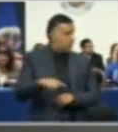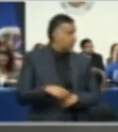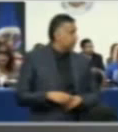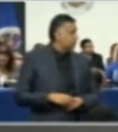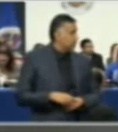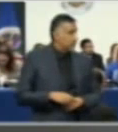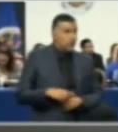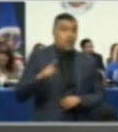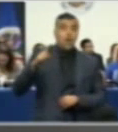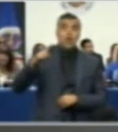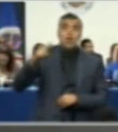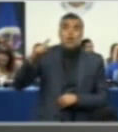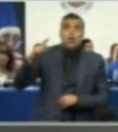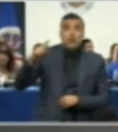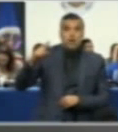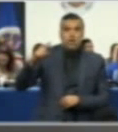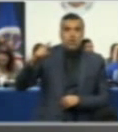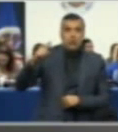nos hemos enterado que...